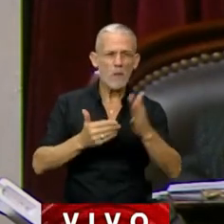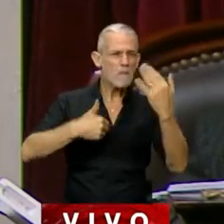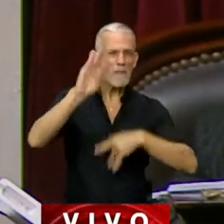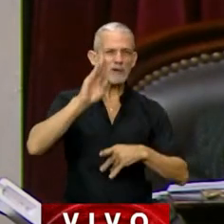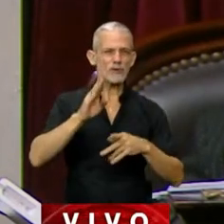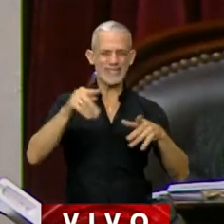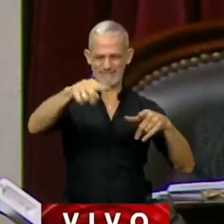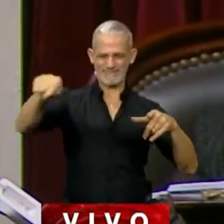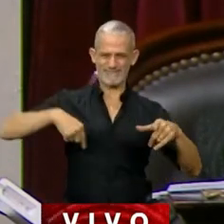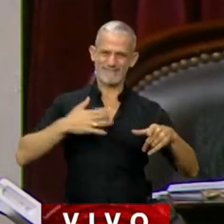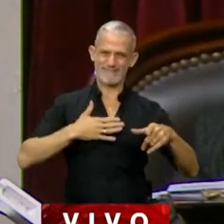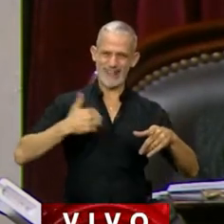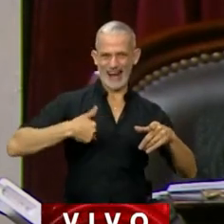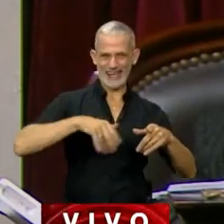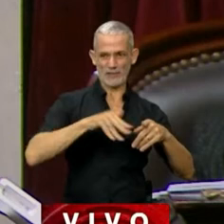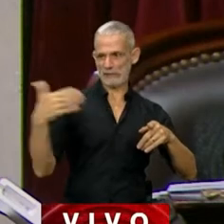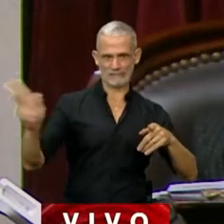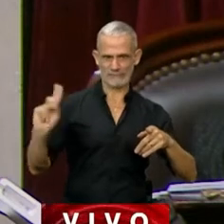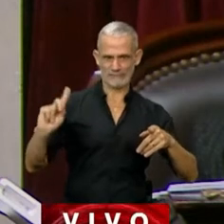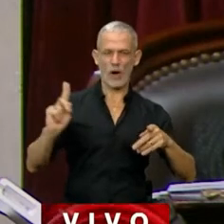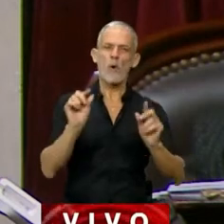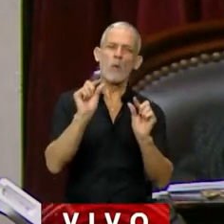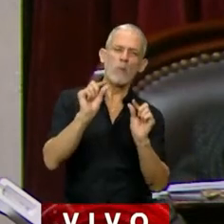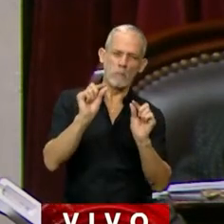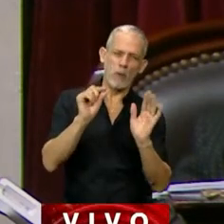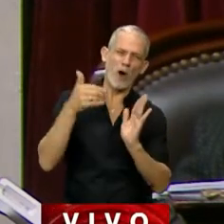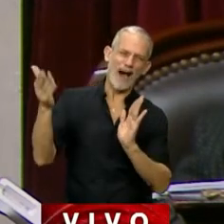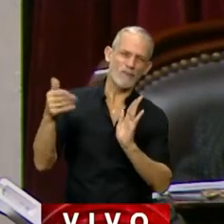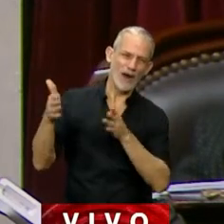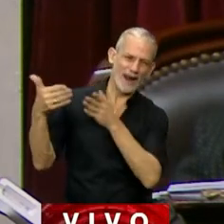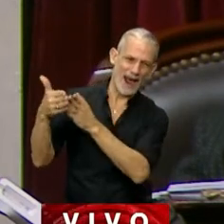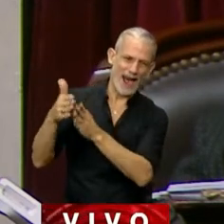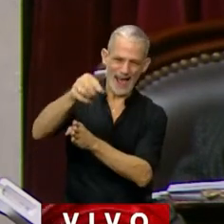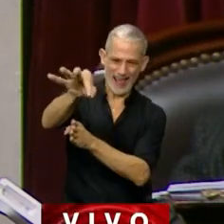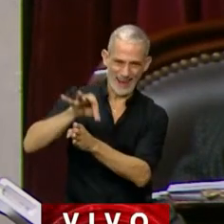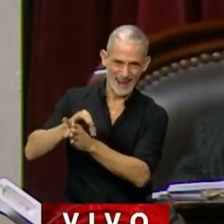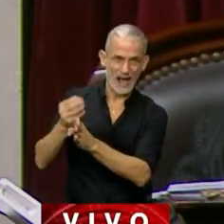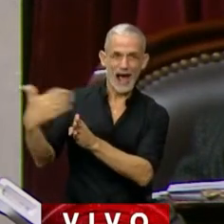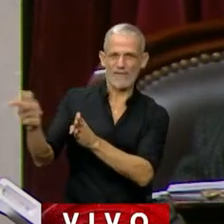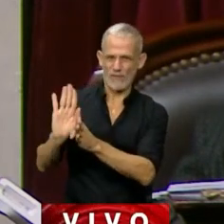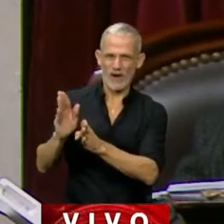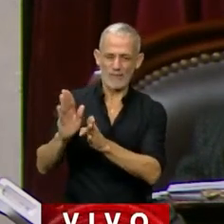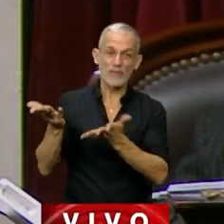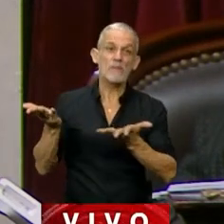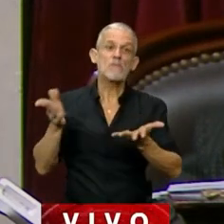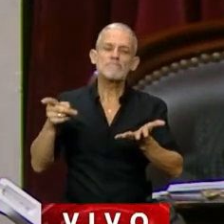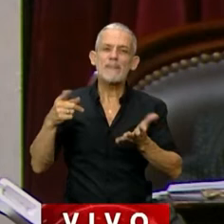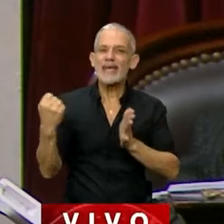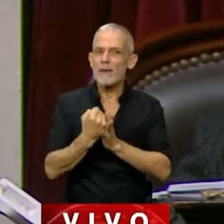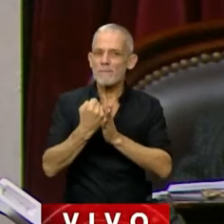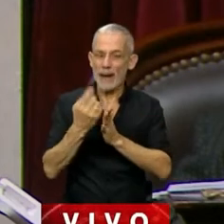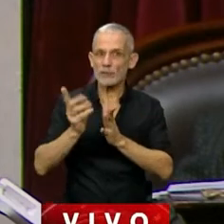opera dentro de la zona exclusiva, un pequeño porcentaje opera afuera, pero es claro que esas acciones